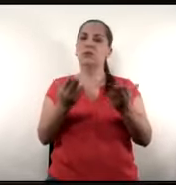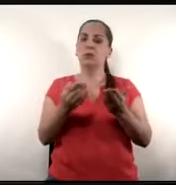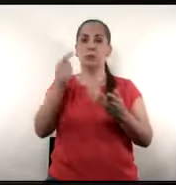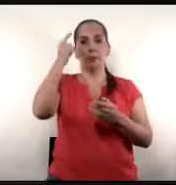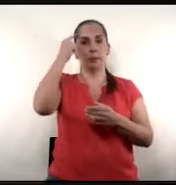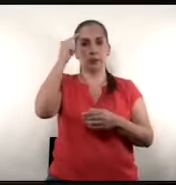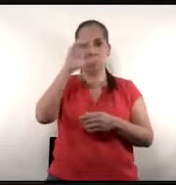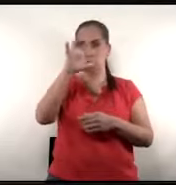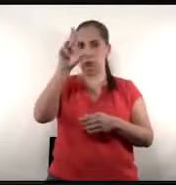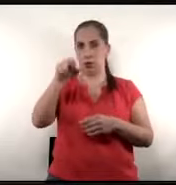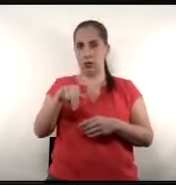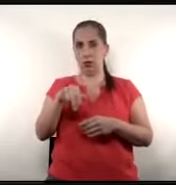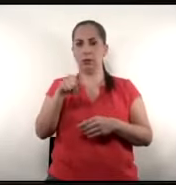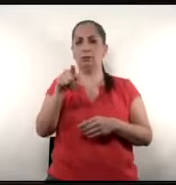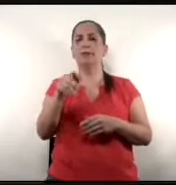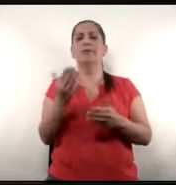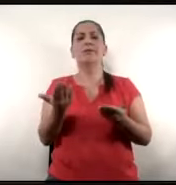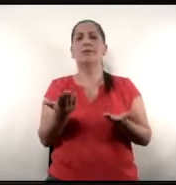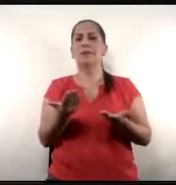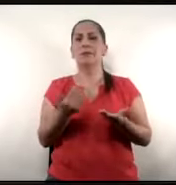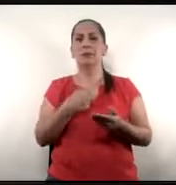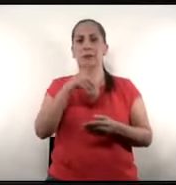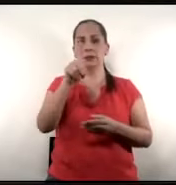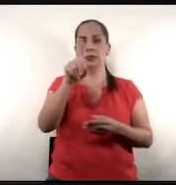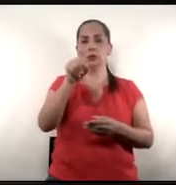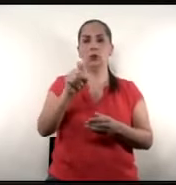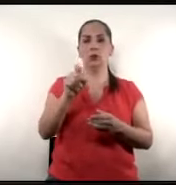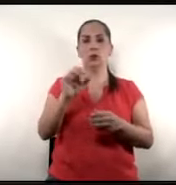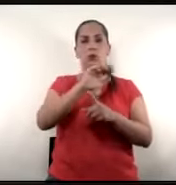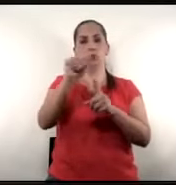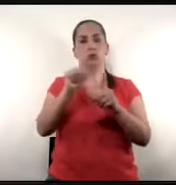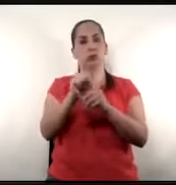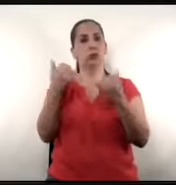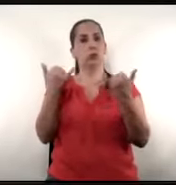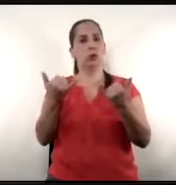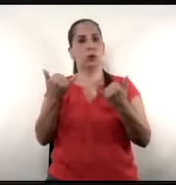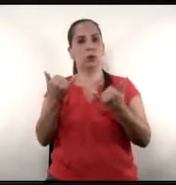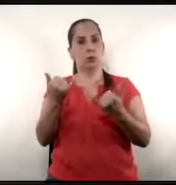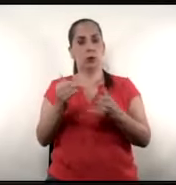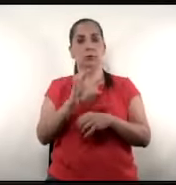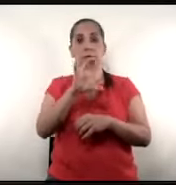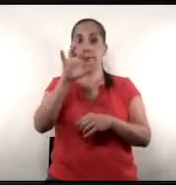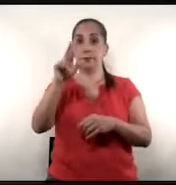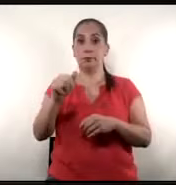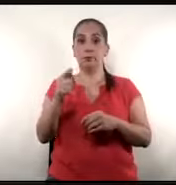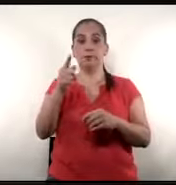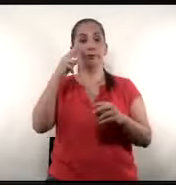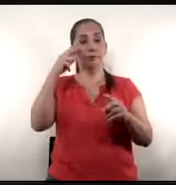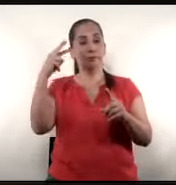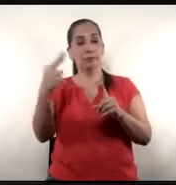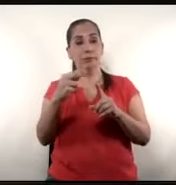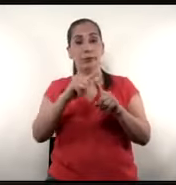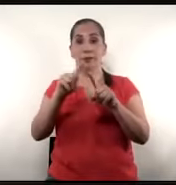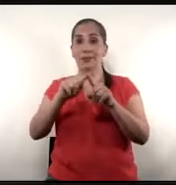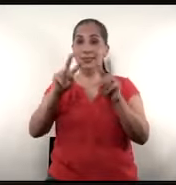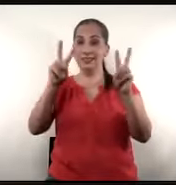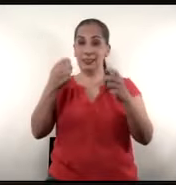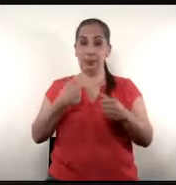que consiste en un diagnóstico de la situación actual y el panorama de los temas que recién mencioné,